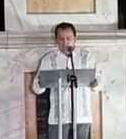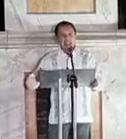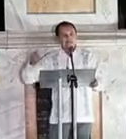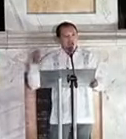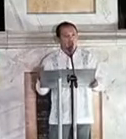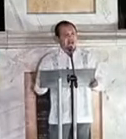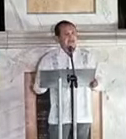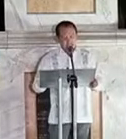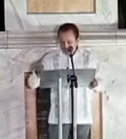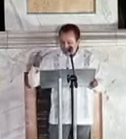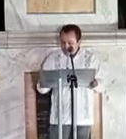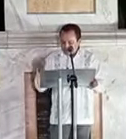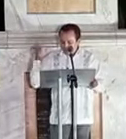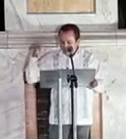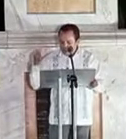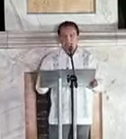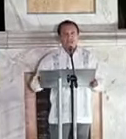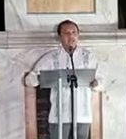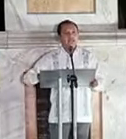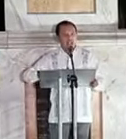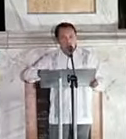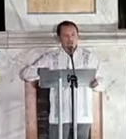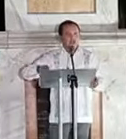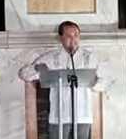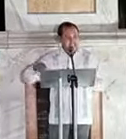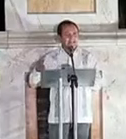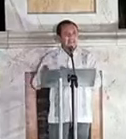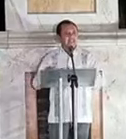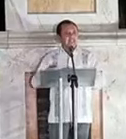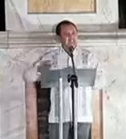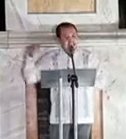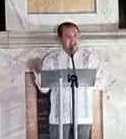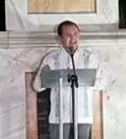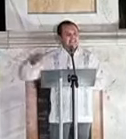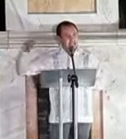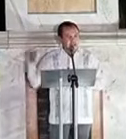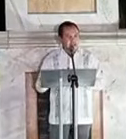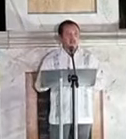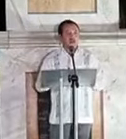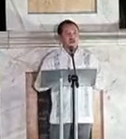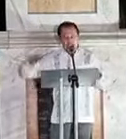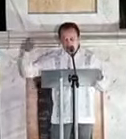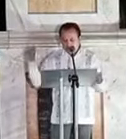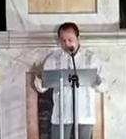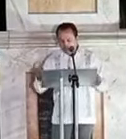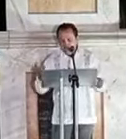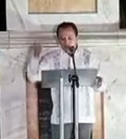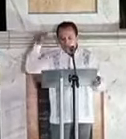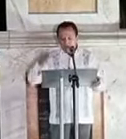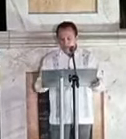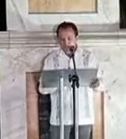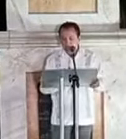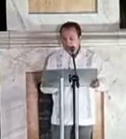a la mejora de nuestra economía, de los comerciantes, y darle seguimiento a nuestro